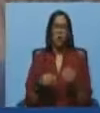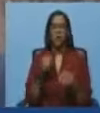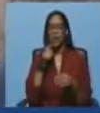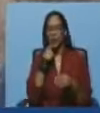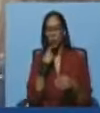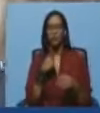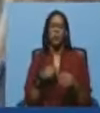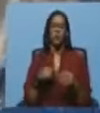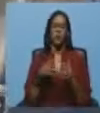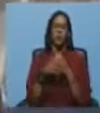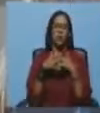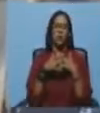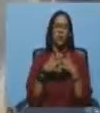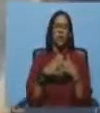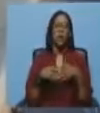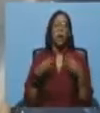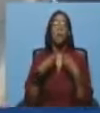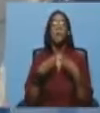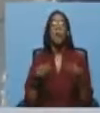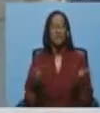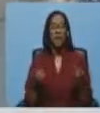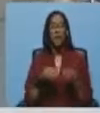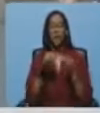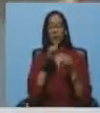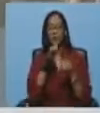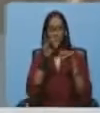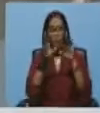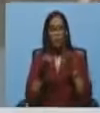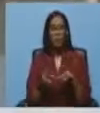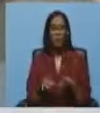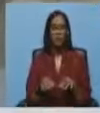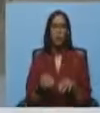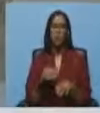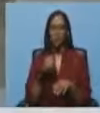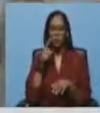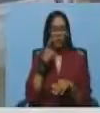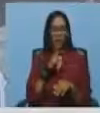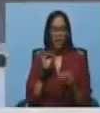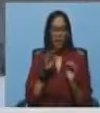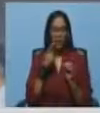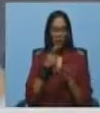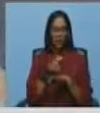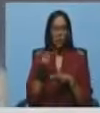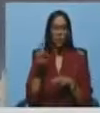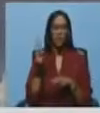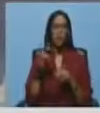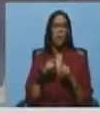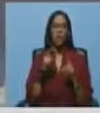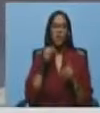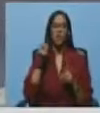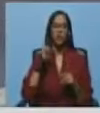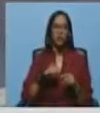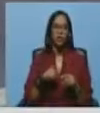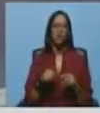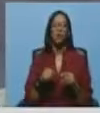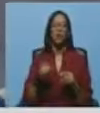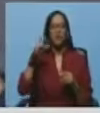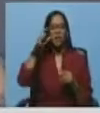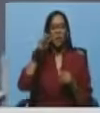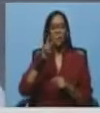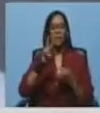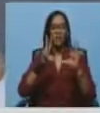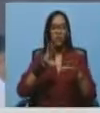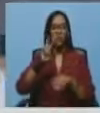una estadounidense, publicaron informes que, ojo, no tienen nada que ver con el gobierno venezolano, pero dijeron sí, durante el día